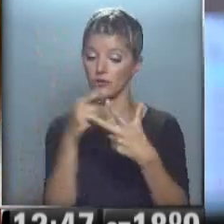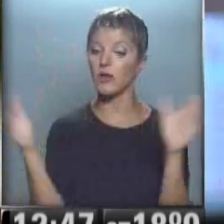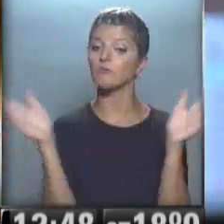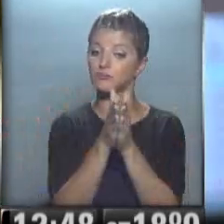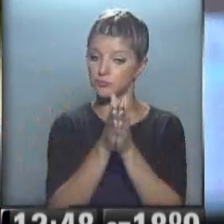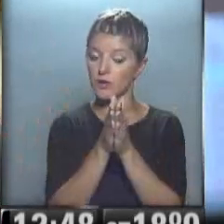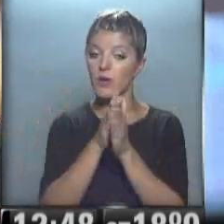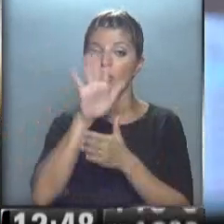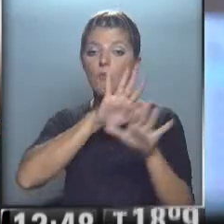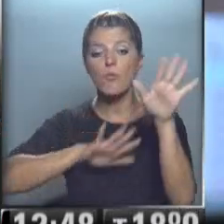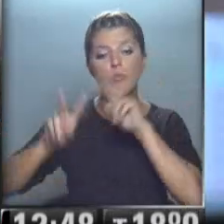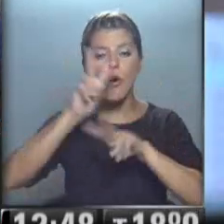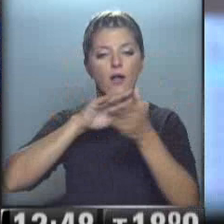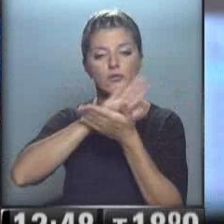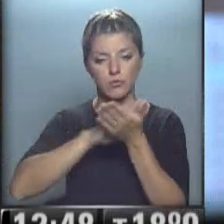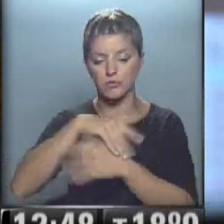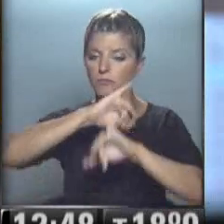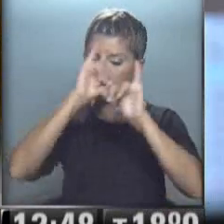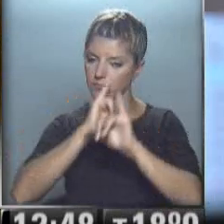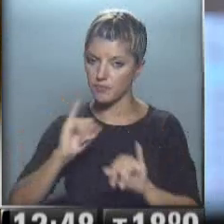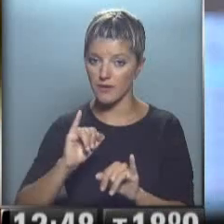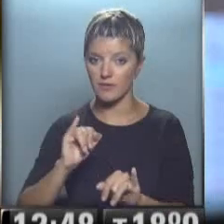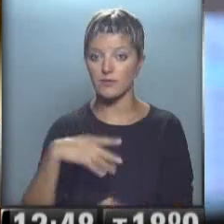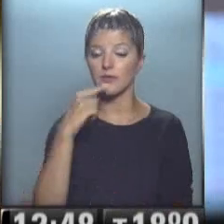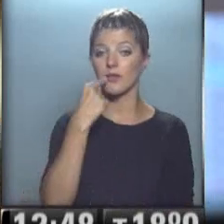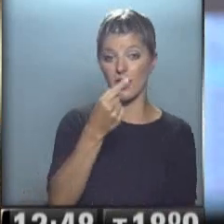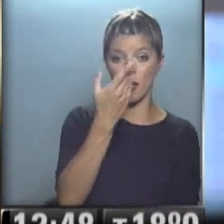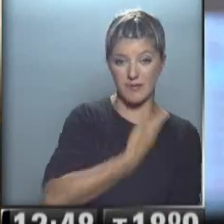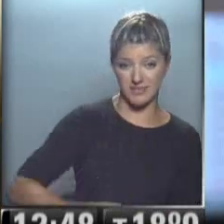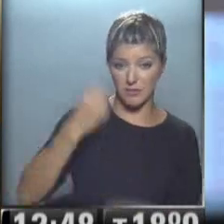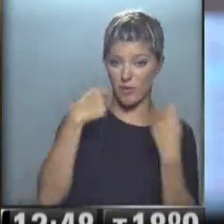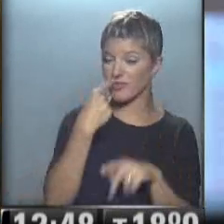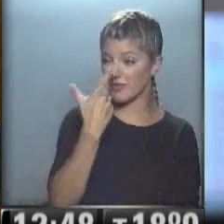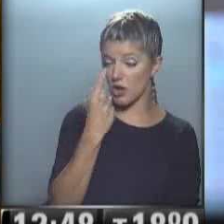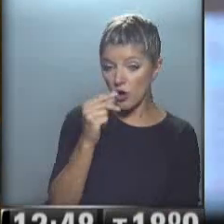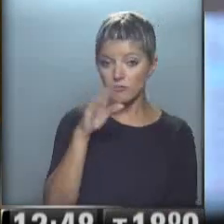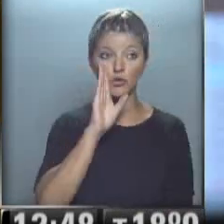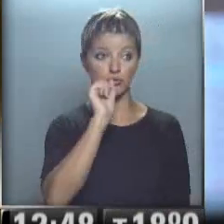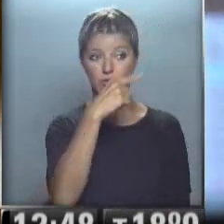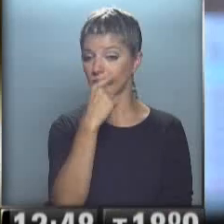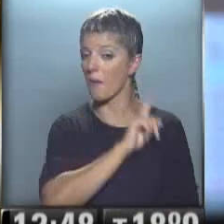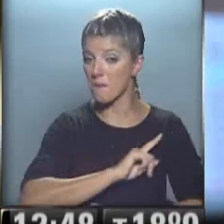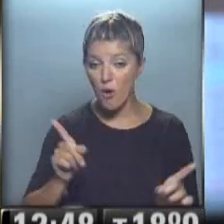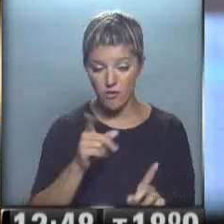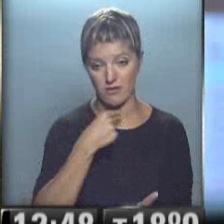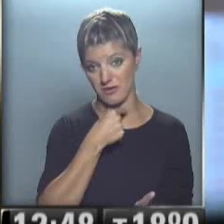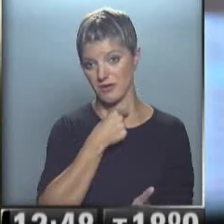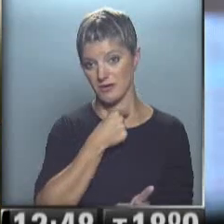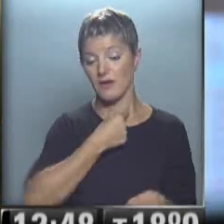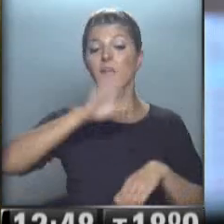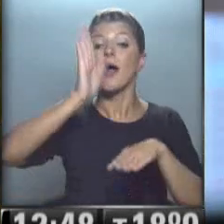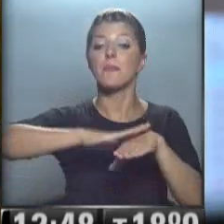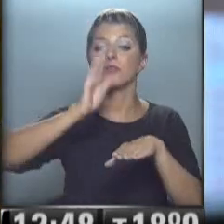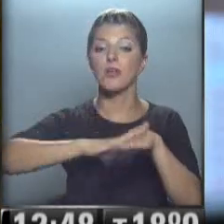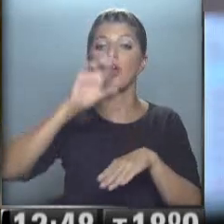como capriles no acepta el diálogo tampoco Estados Unidos aceptó el diálogo la encargada fue Roberta jacobson que